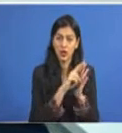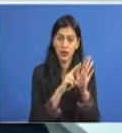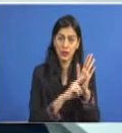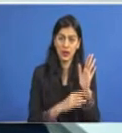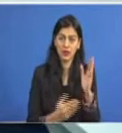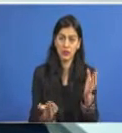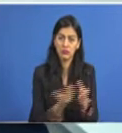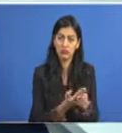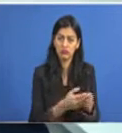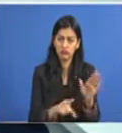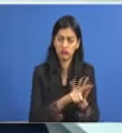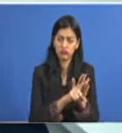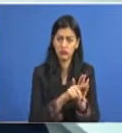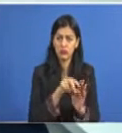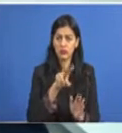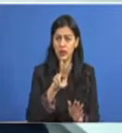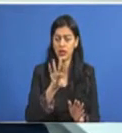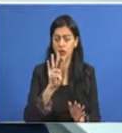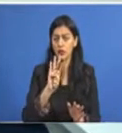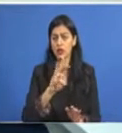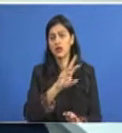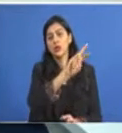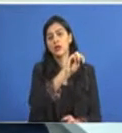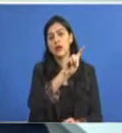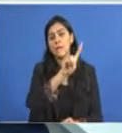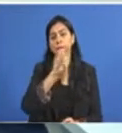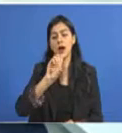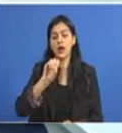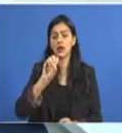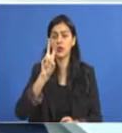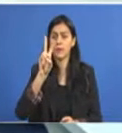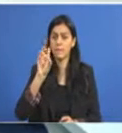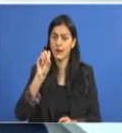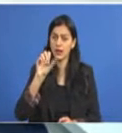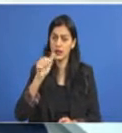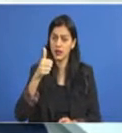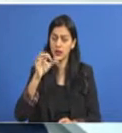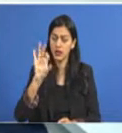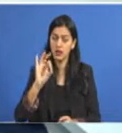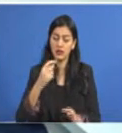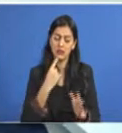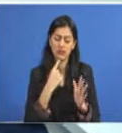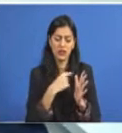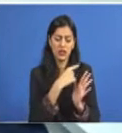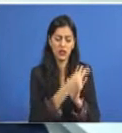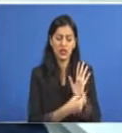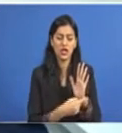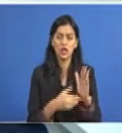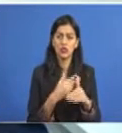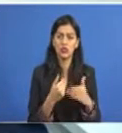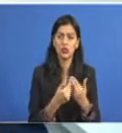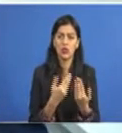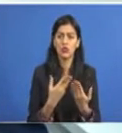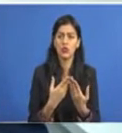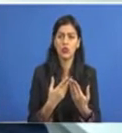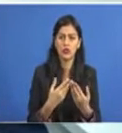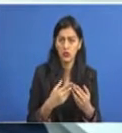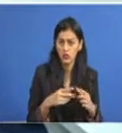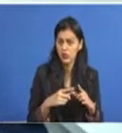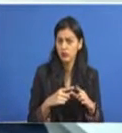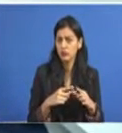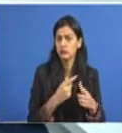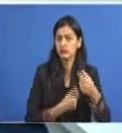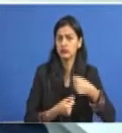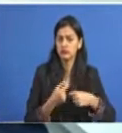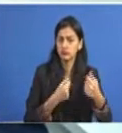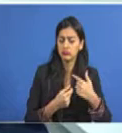decreto 24 de marzo del 2019, establece que todos los prestadores de servicios comerciales que van a hacer uso